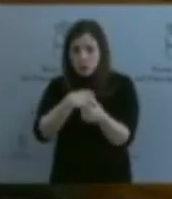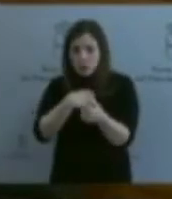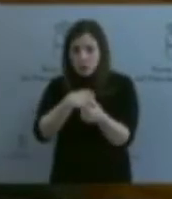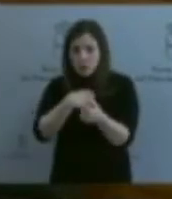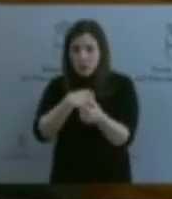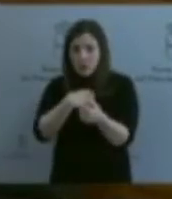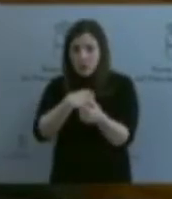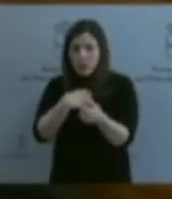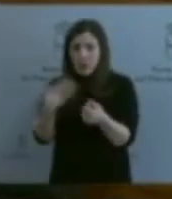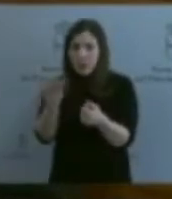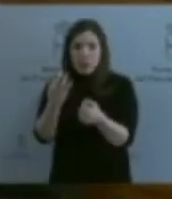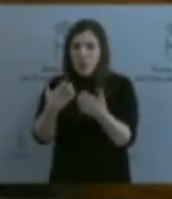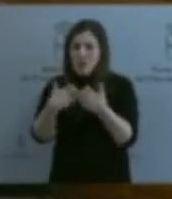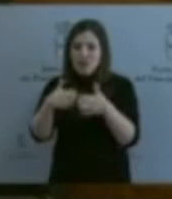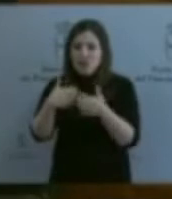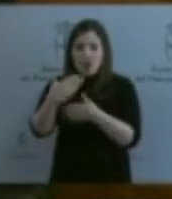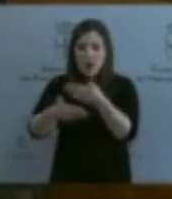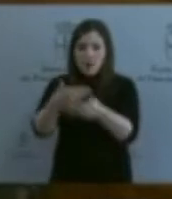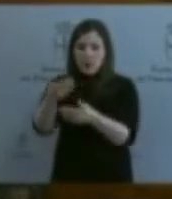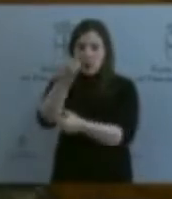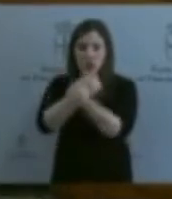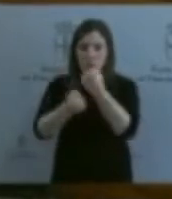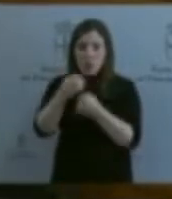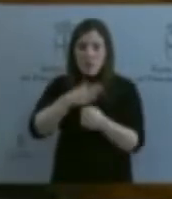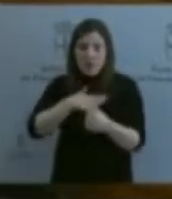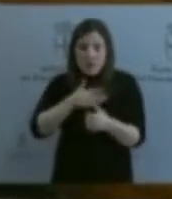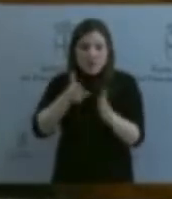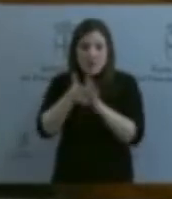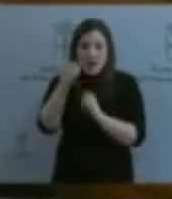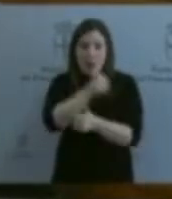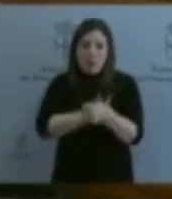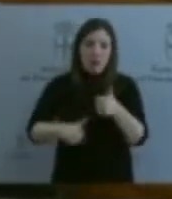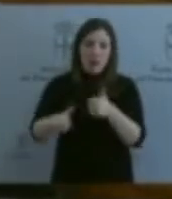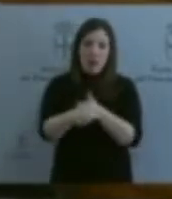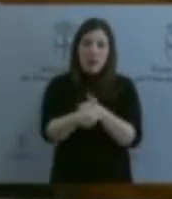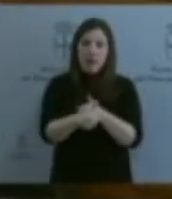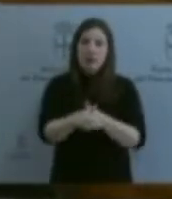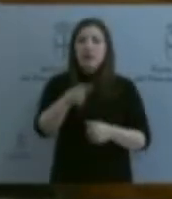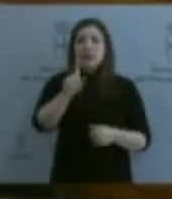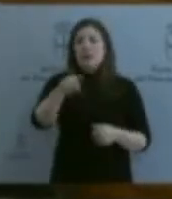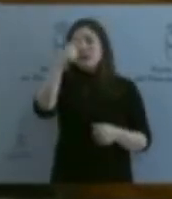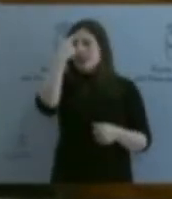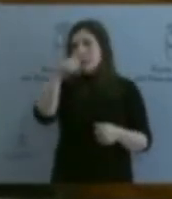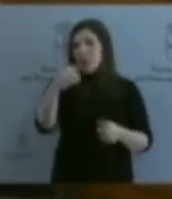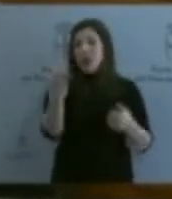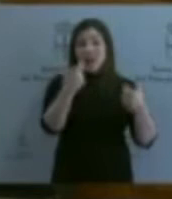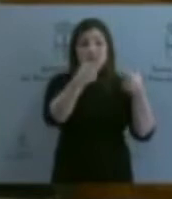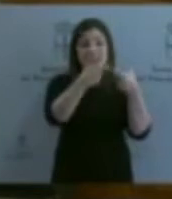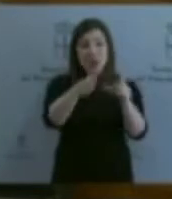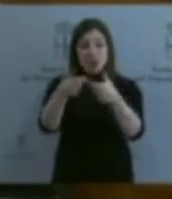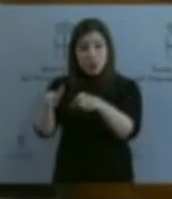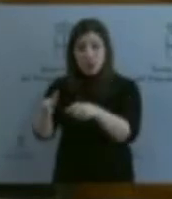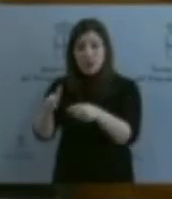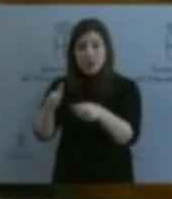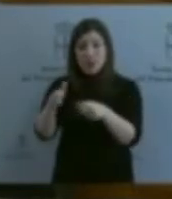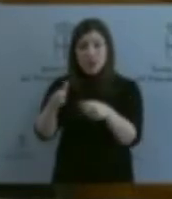prioritaria. Fíjese, además, siendo conscientes de que hay sectores que en esta crisis salen de forma diferente. Es decir, la crisis no va a ser